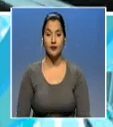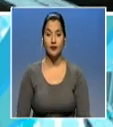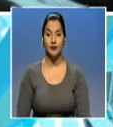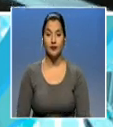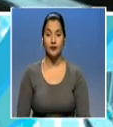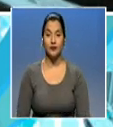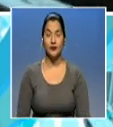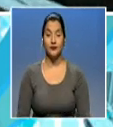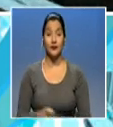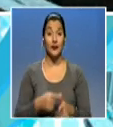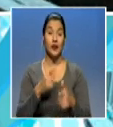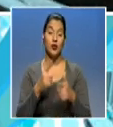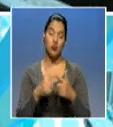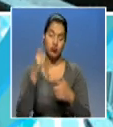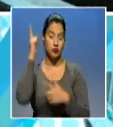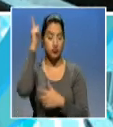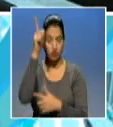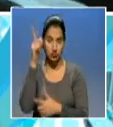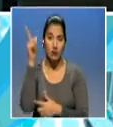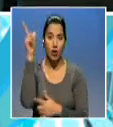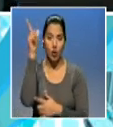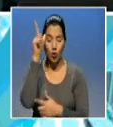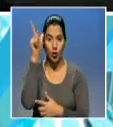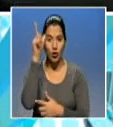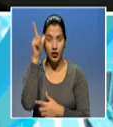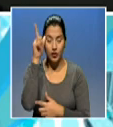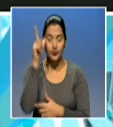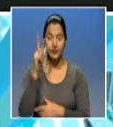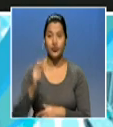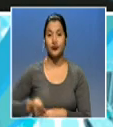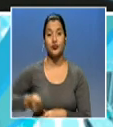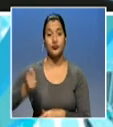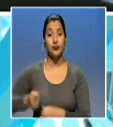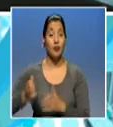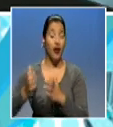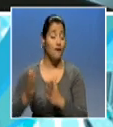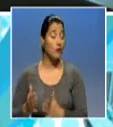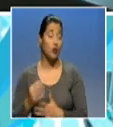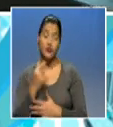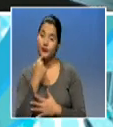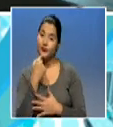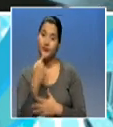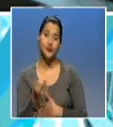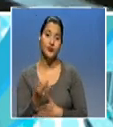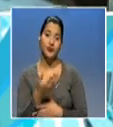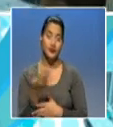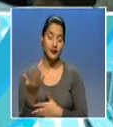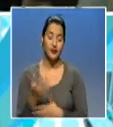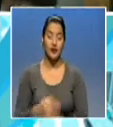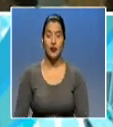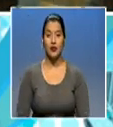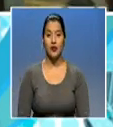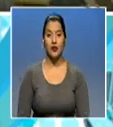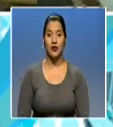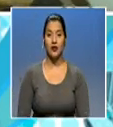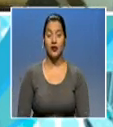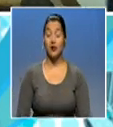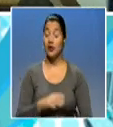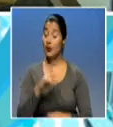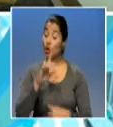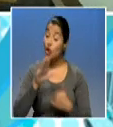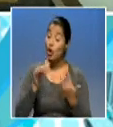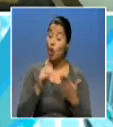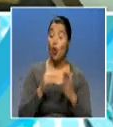Entonces, obviamente, la defensa insistió en que toda copia